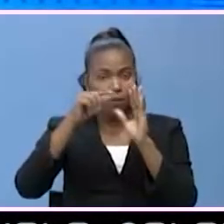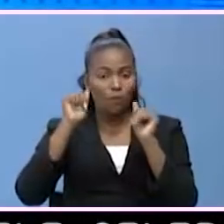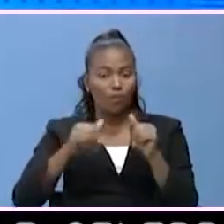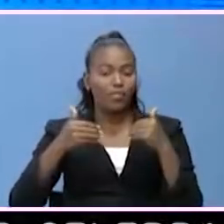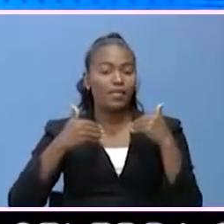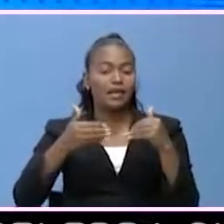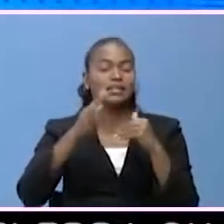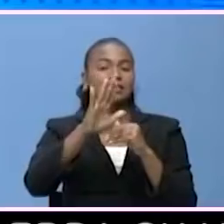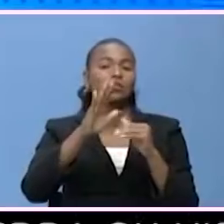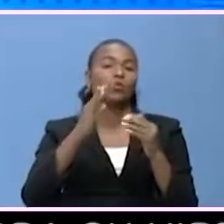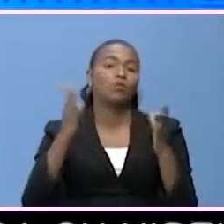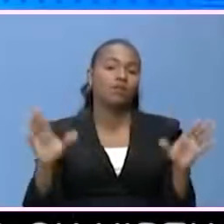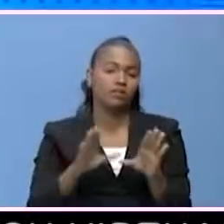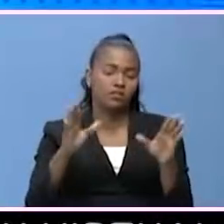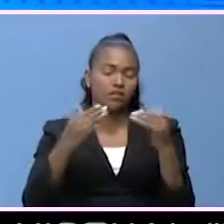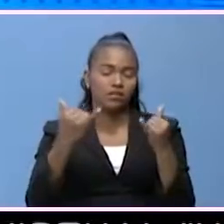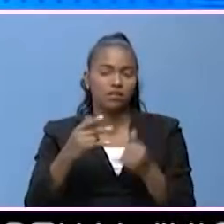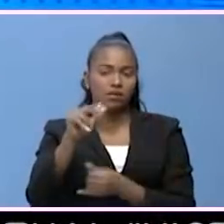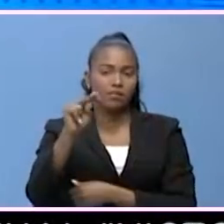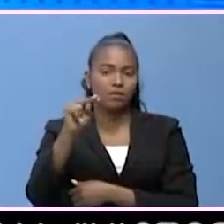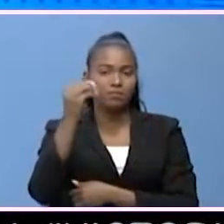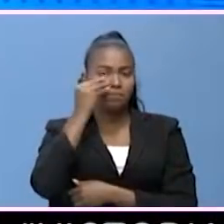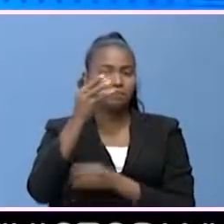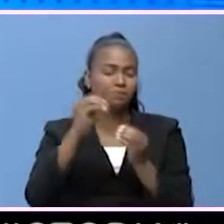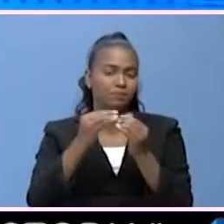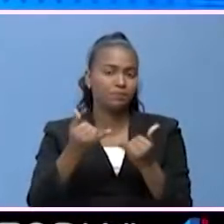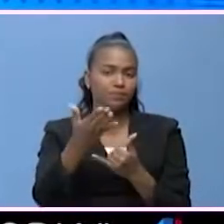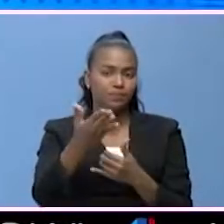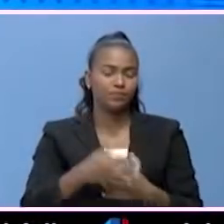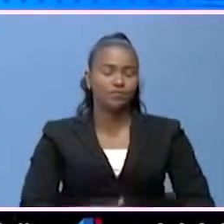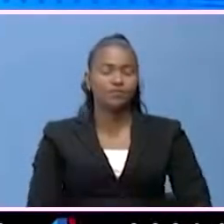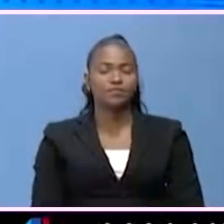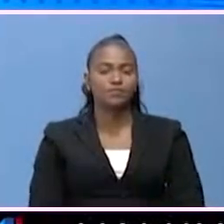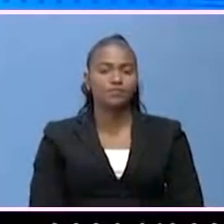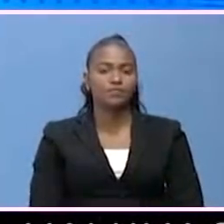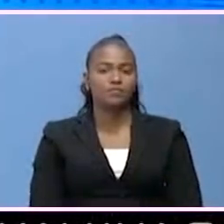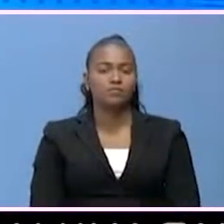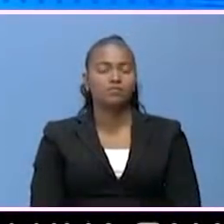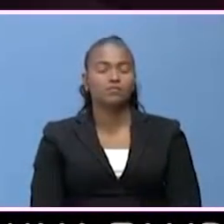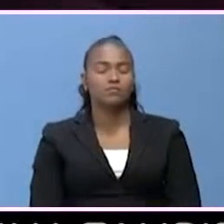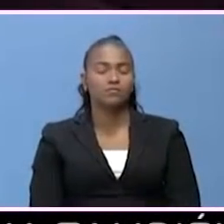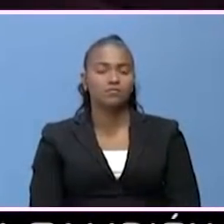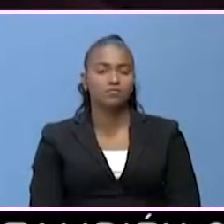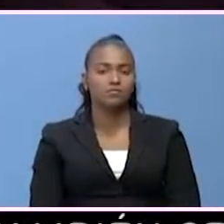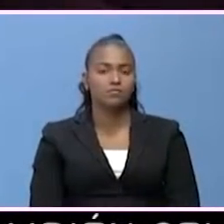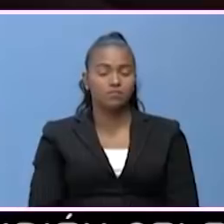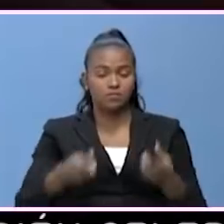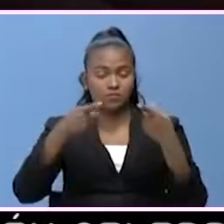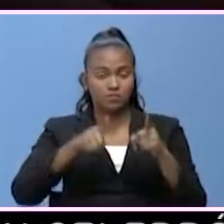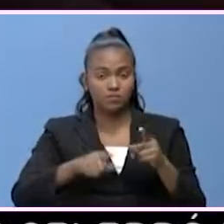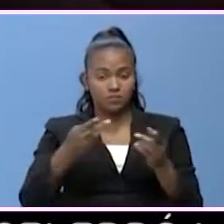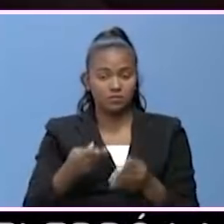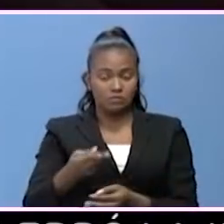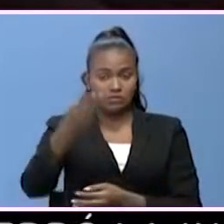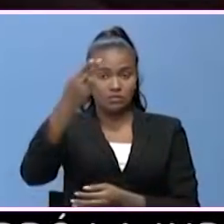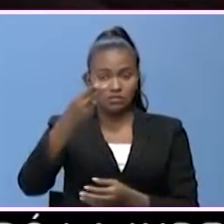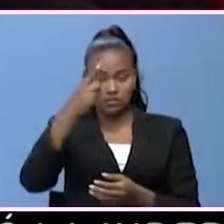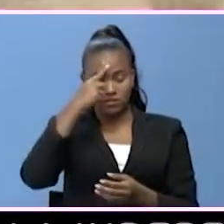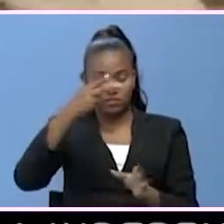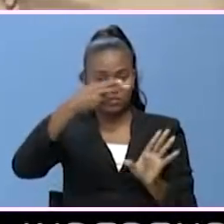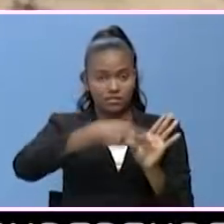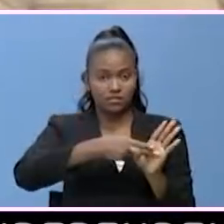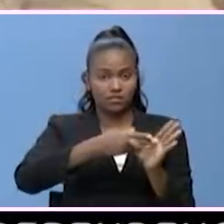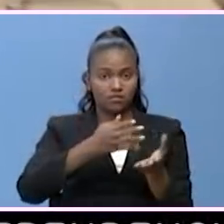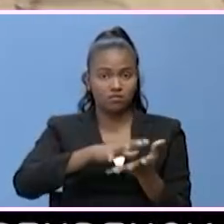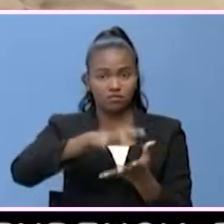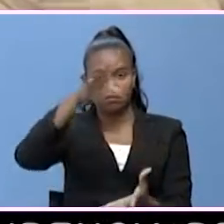su ejecución. Ramón Santana Álvarez con más detalles y reacciones al tema. A consecuencia de los elevados costos del barril del petróleo en